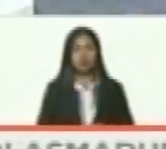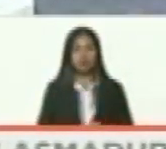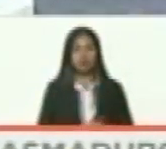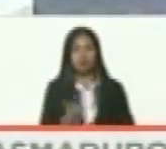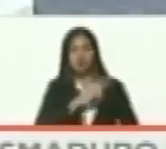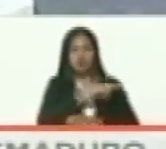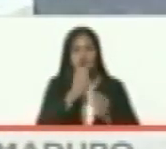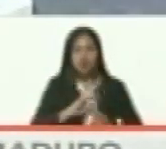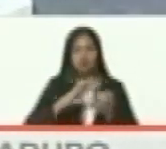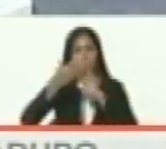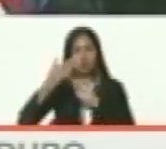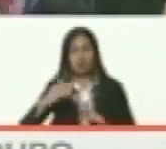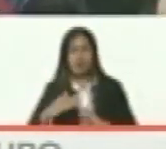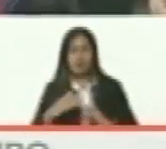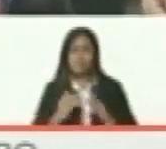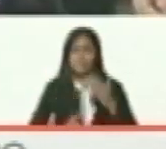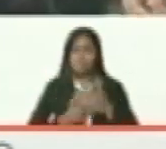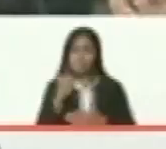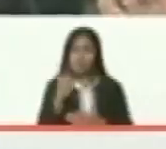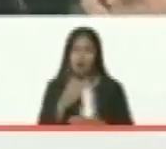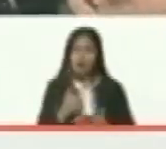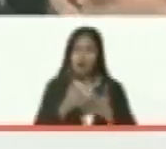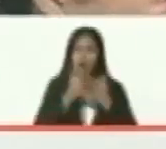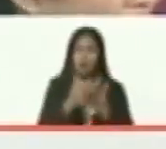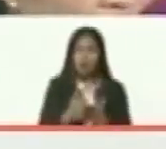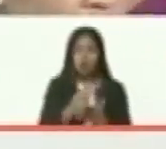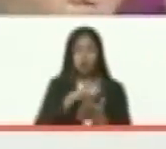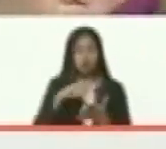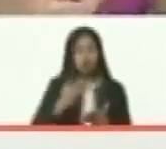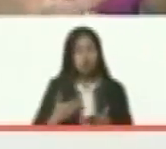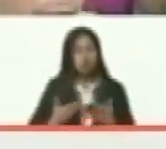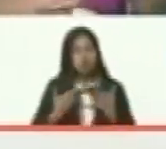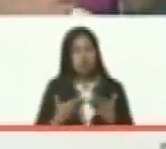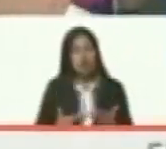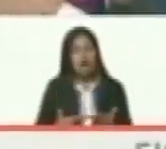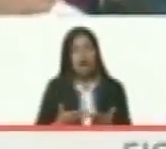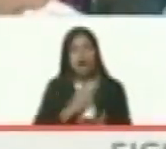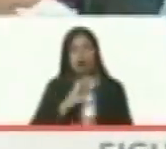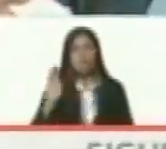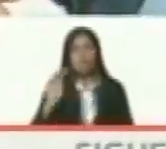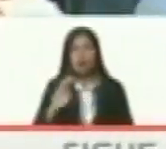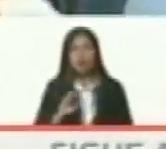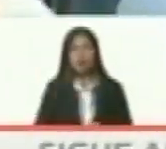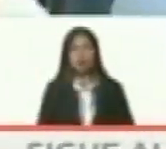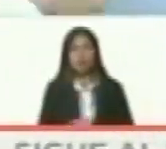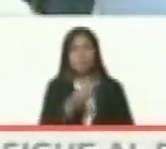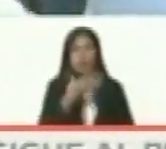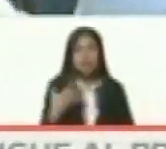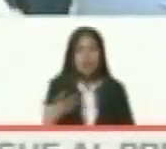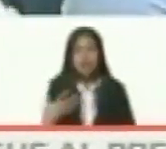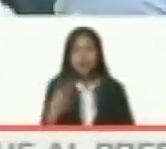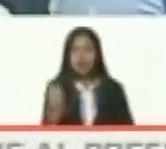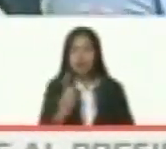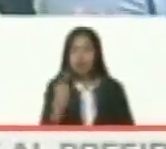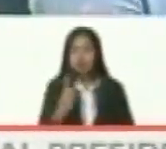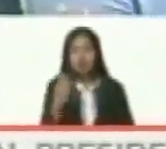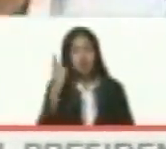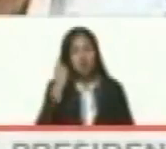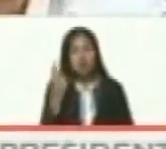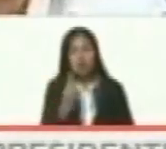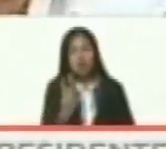poder comunal. Es la mayor aporte que le podemos dar a la patria. Blanca, Jacqueline, Jacqueline y Blanca, las